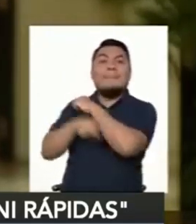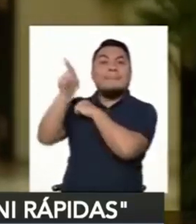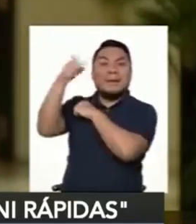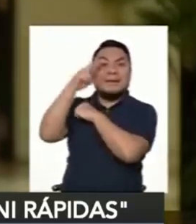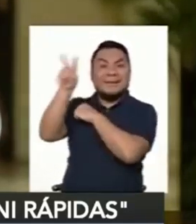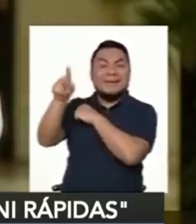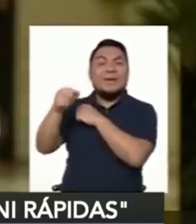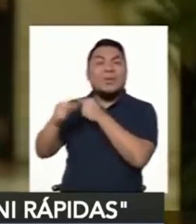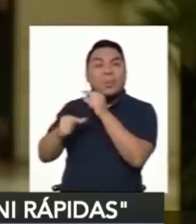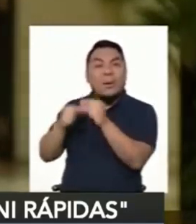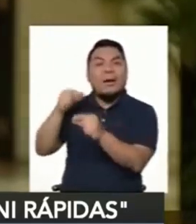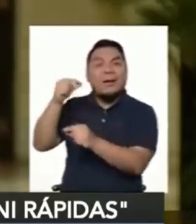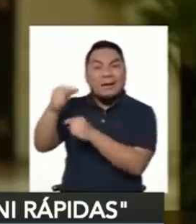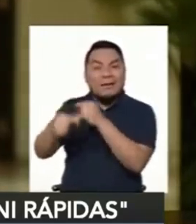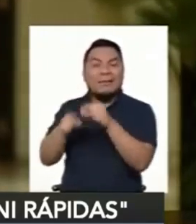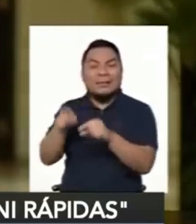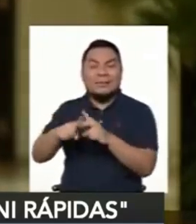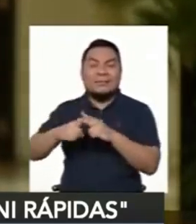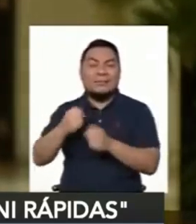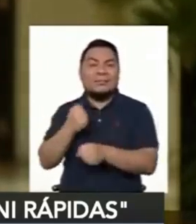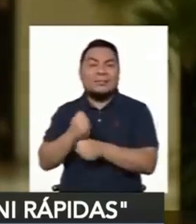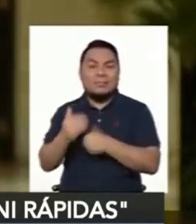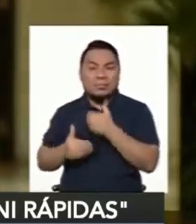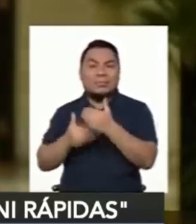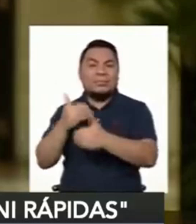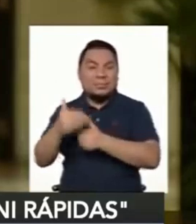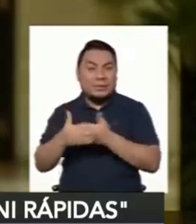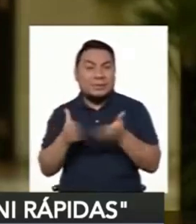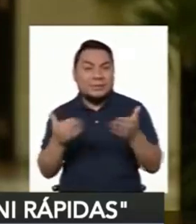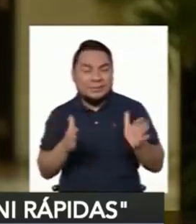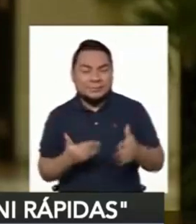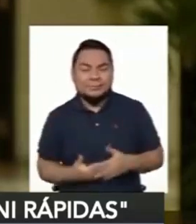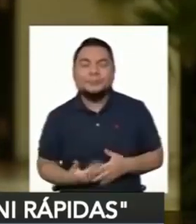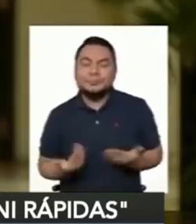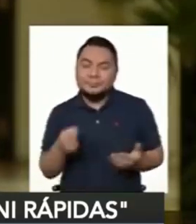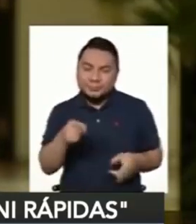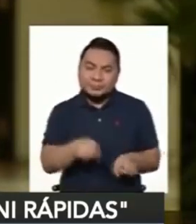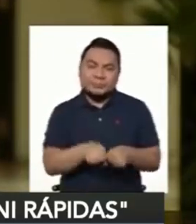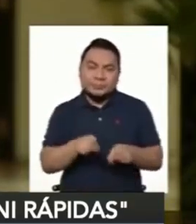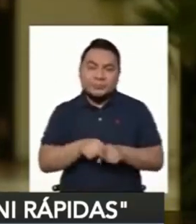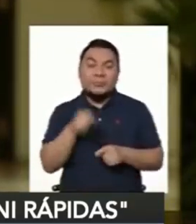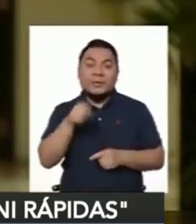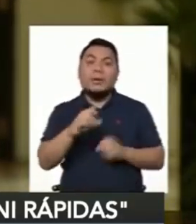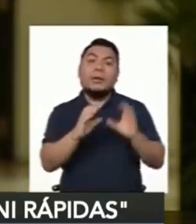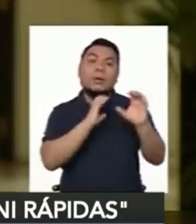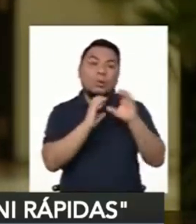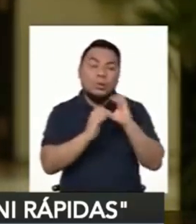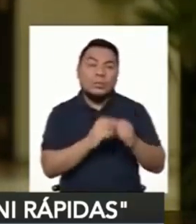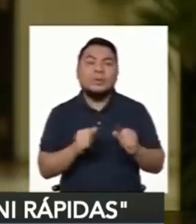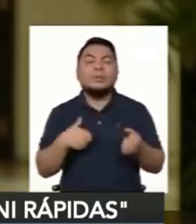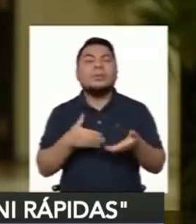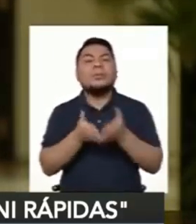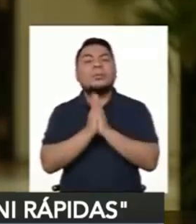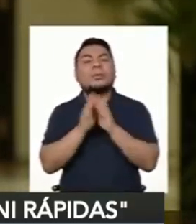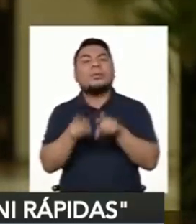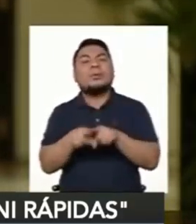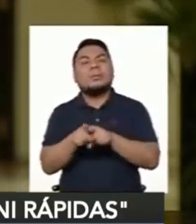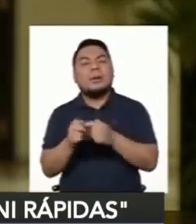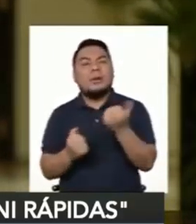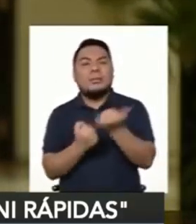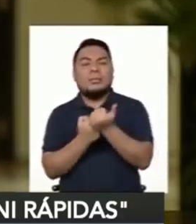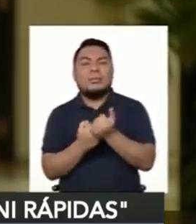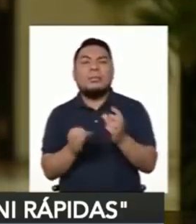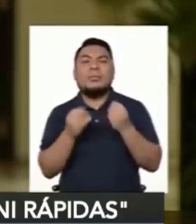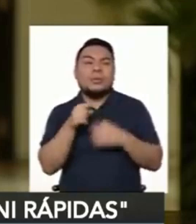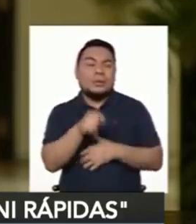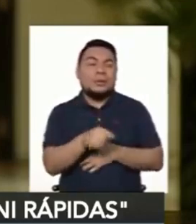comenzado gradualmente esta etapa. Vamos a trabajarlo conversando. Y ahí yo pido también el apoyo, porque